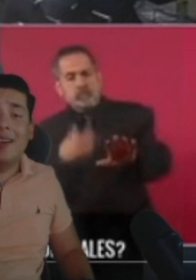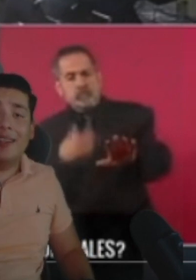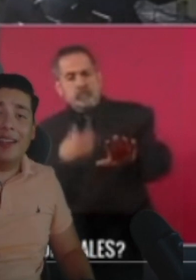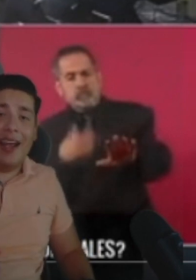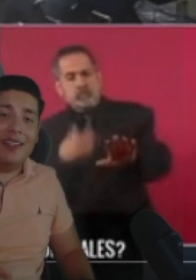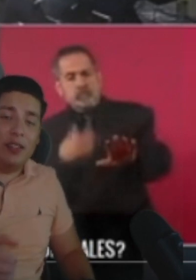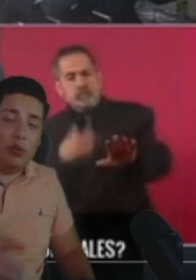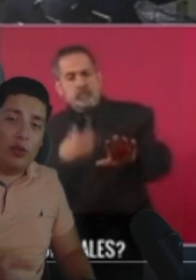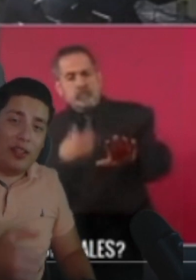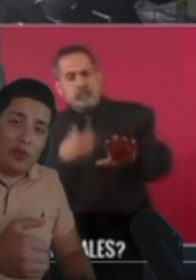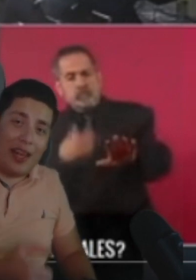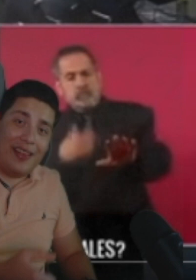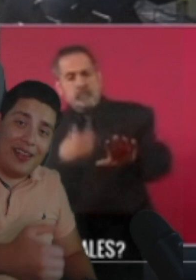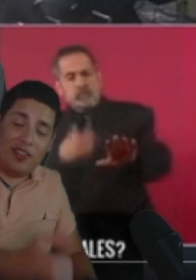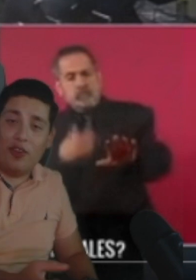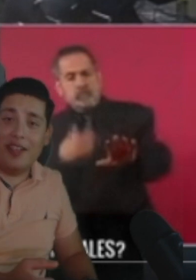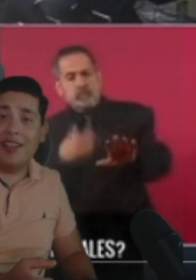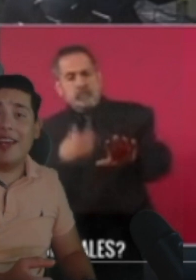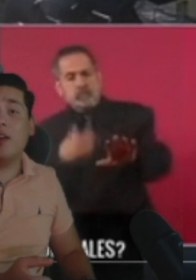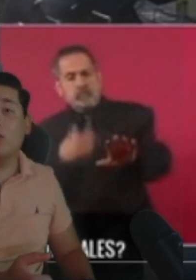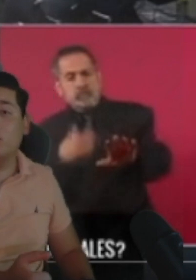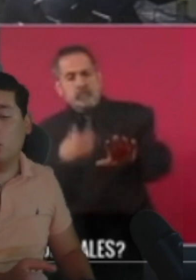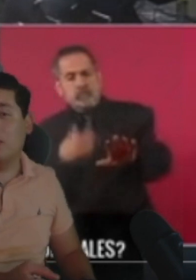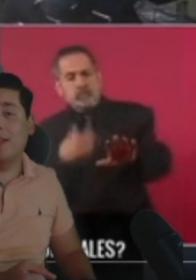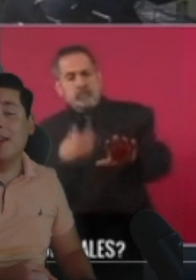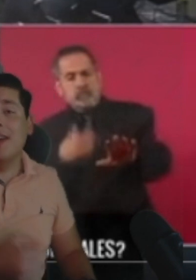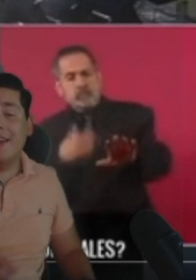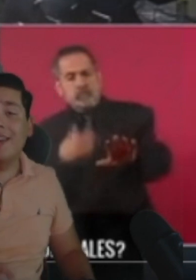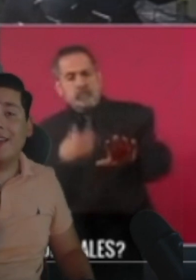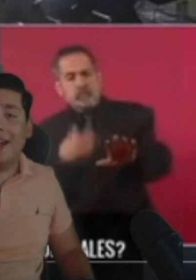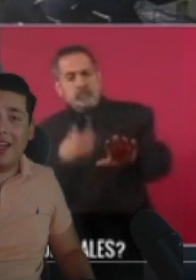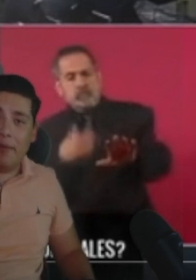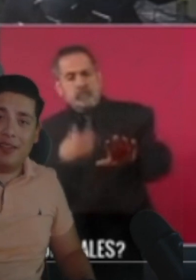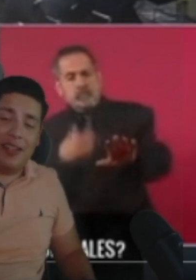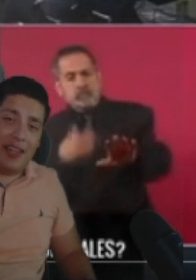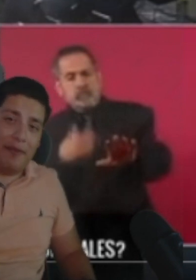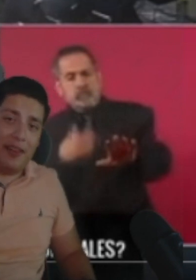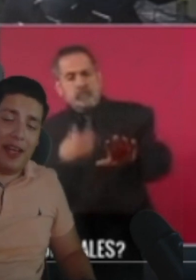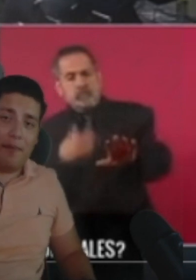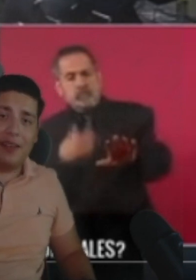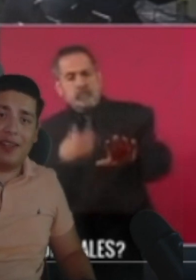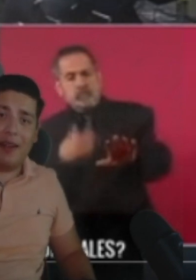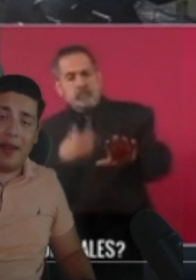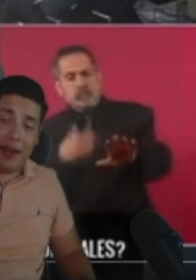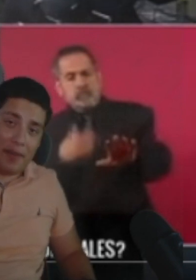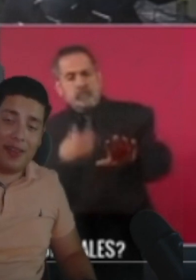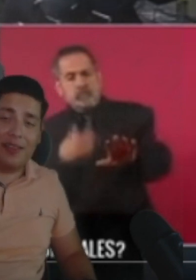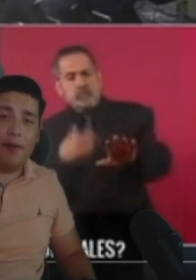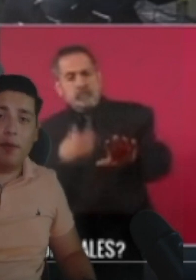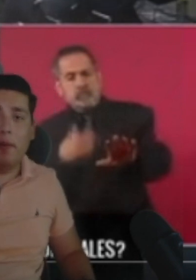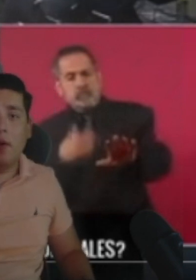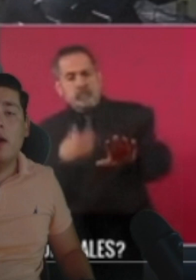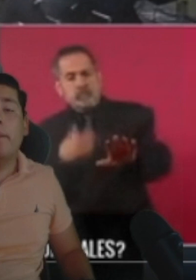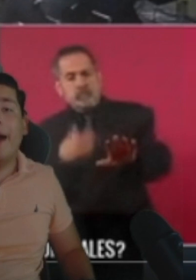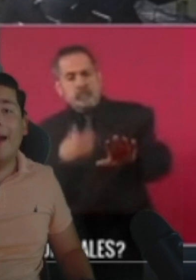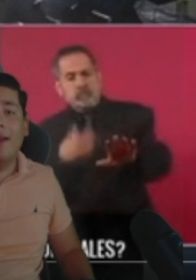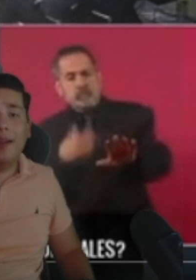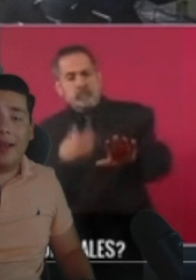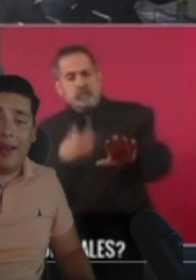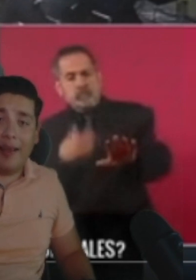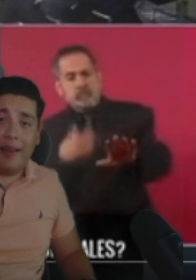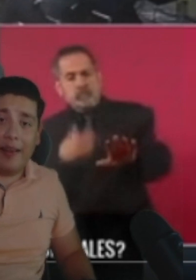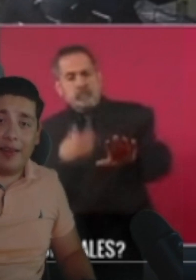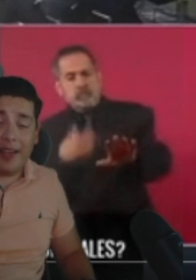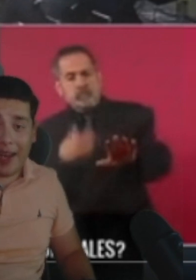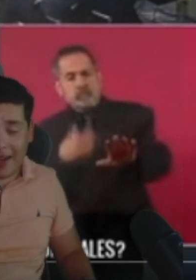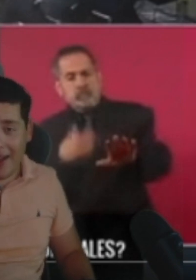INEC, que sería el Instituto Nacional de Elecciones y Consultas. Y es que cada vez se le deben dar más herramientas al pueblo para